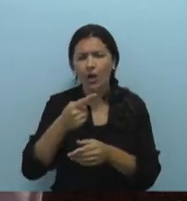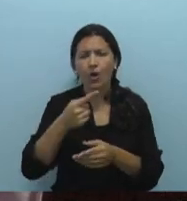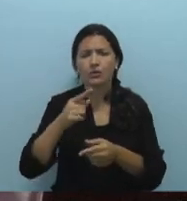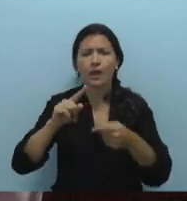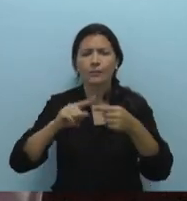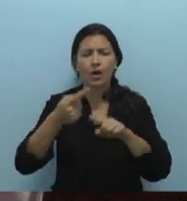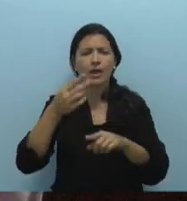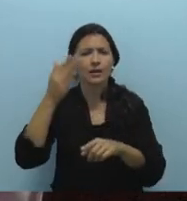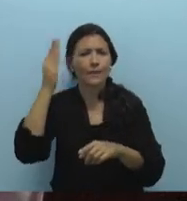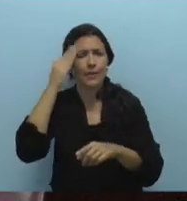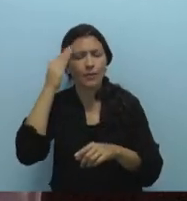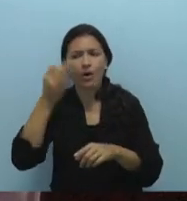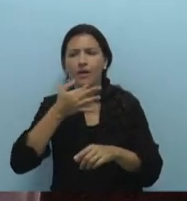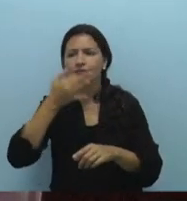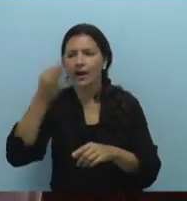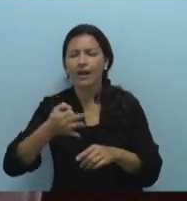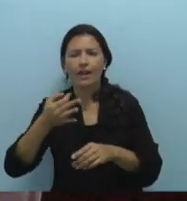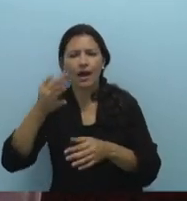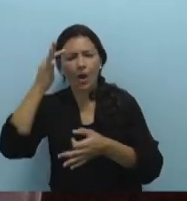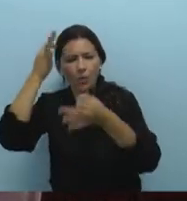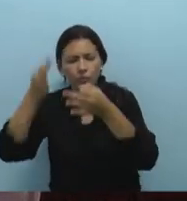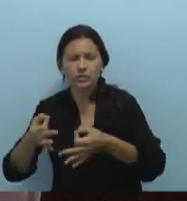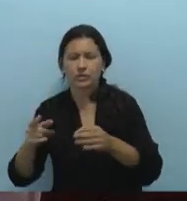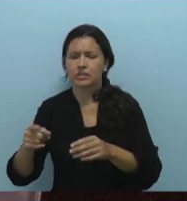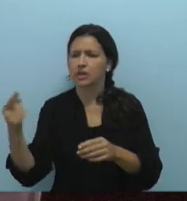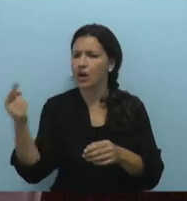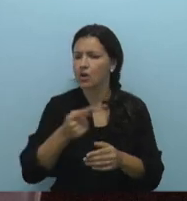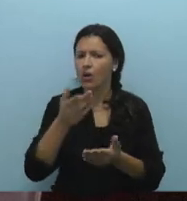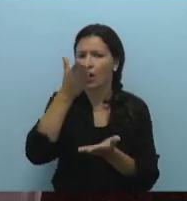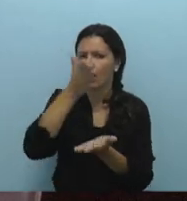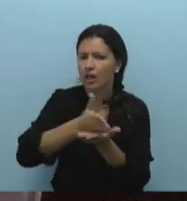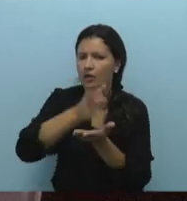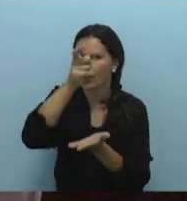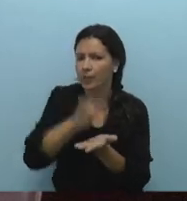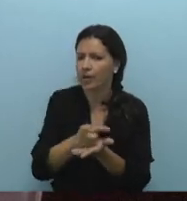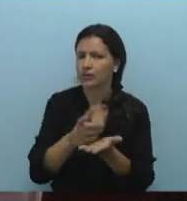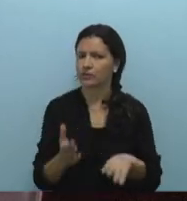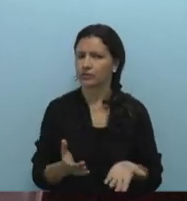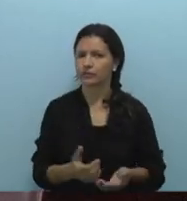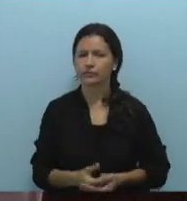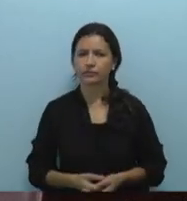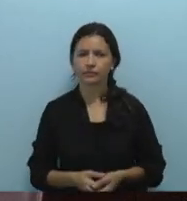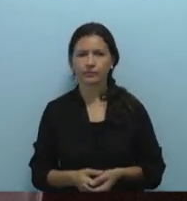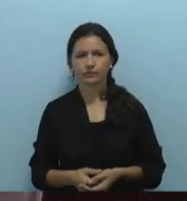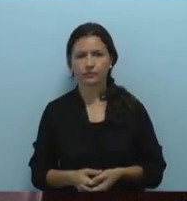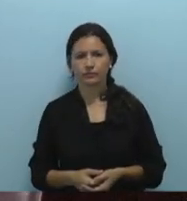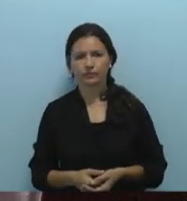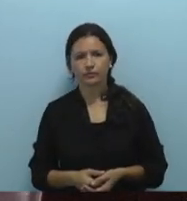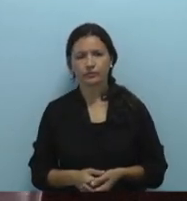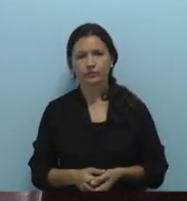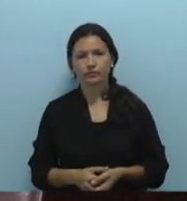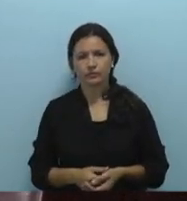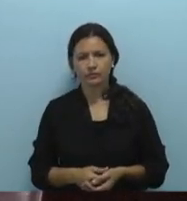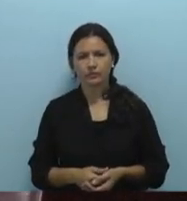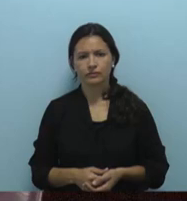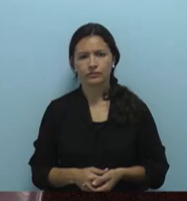justicia. Otra humillación a otro colectivo histórico de la República Argentina. El retroceso absoluto